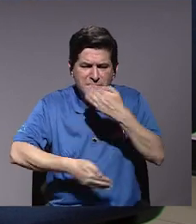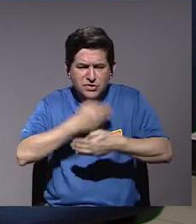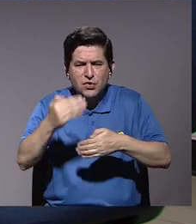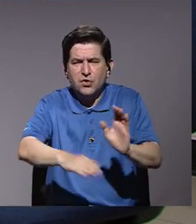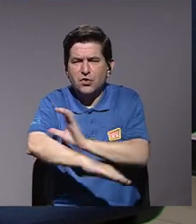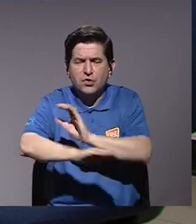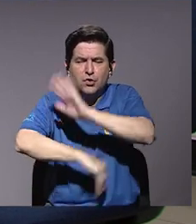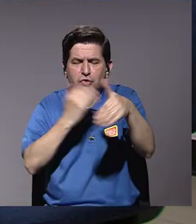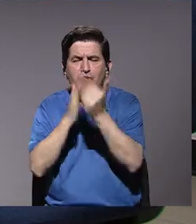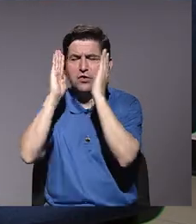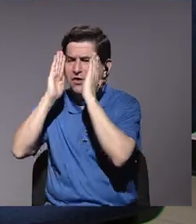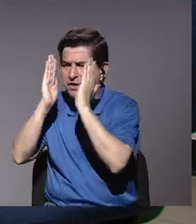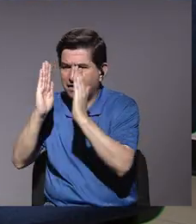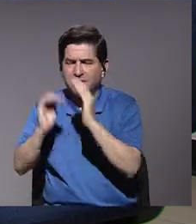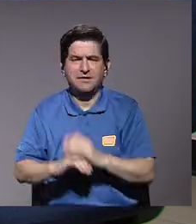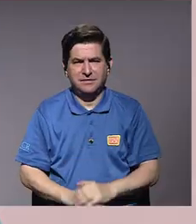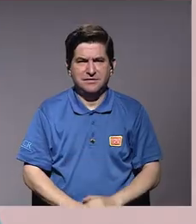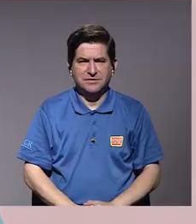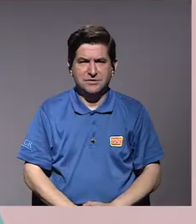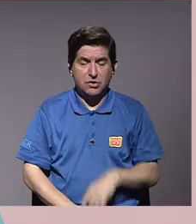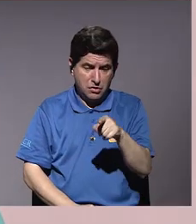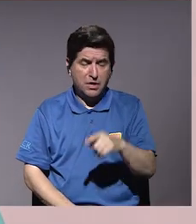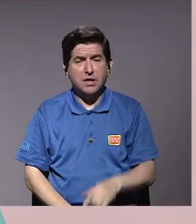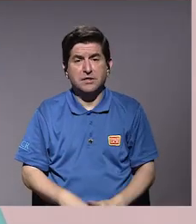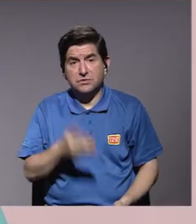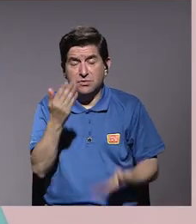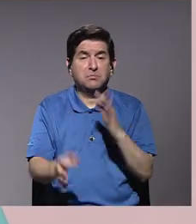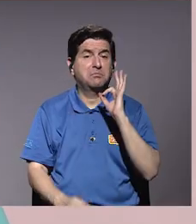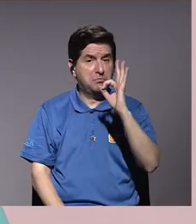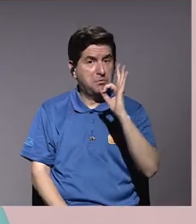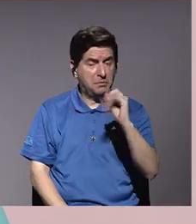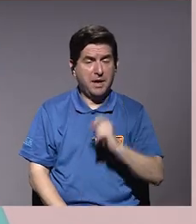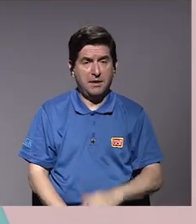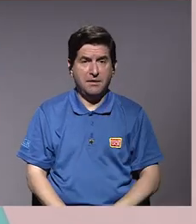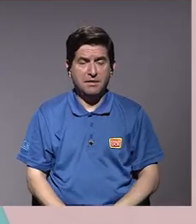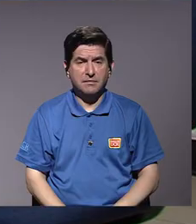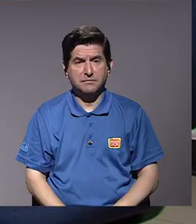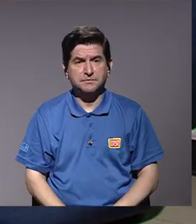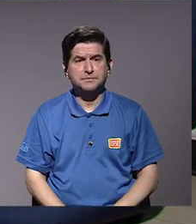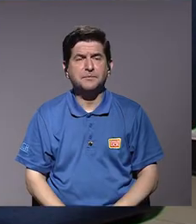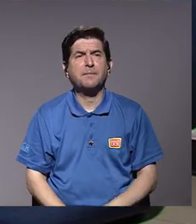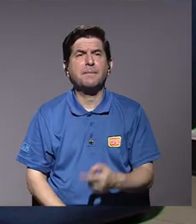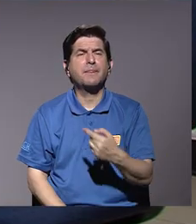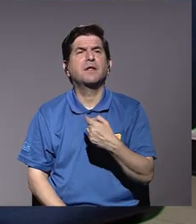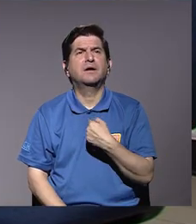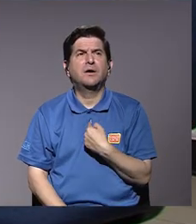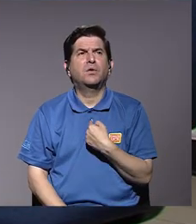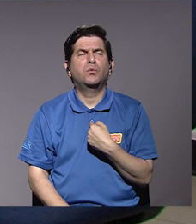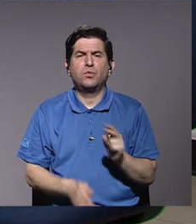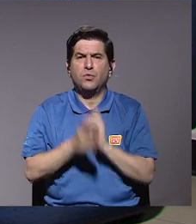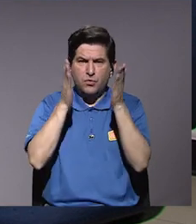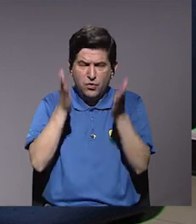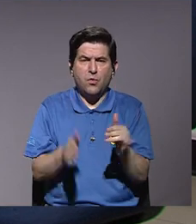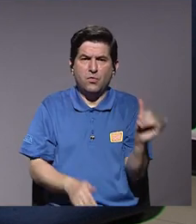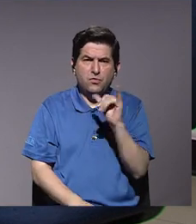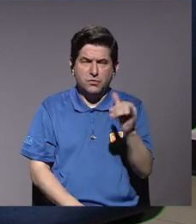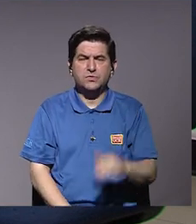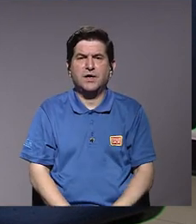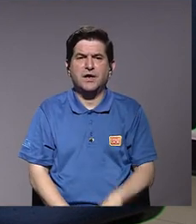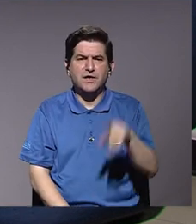digitalizar, ¿verdad?, toda la atención y que eso está muy muy muy bien. Entonces una como usuaria